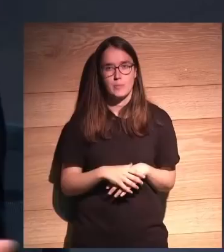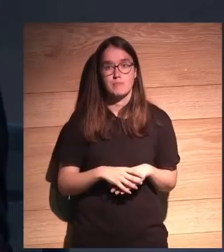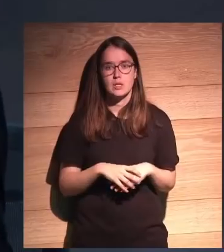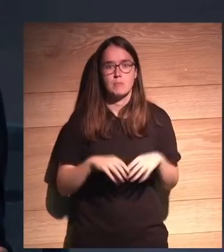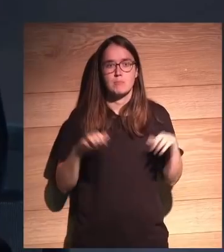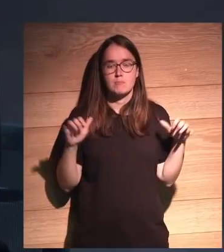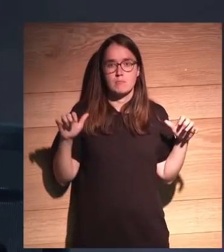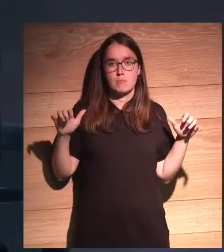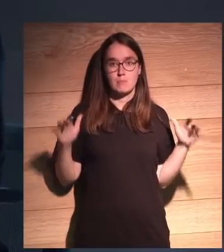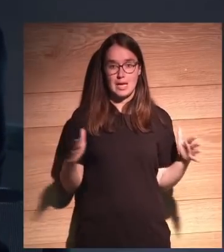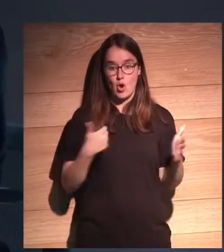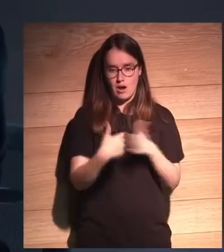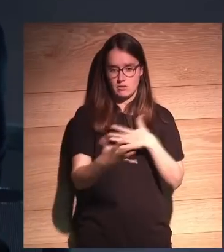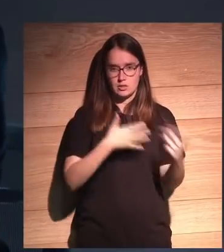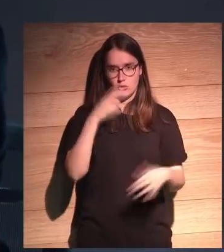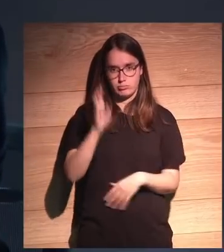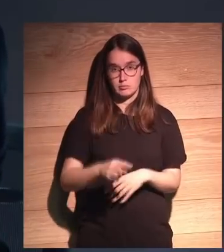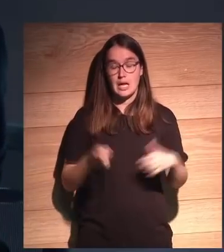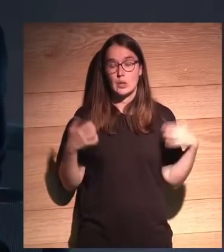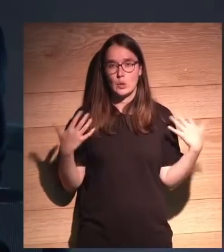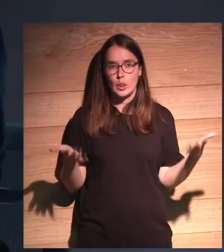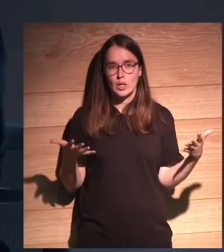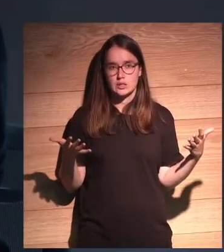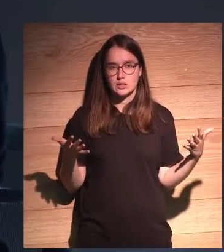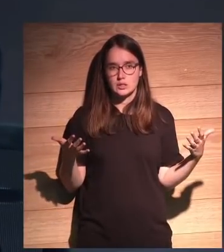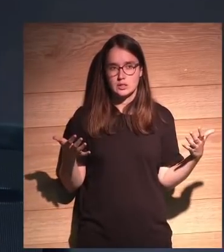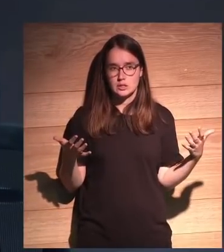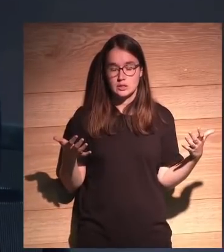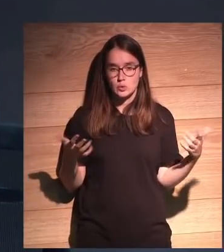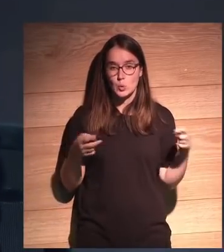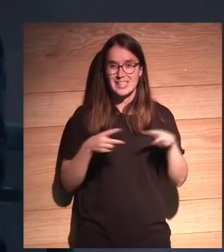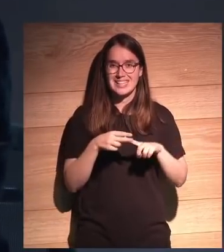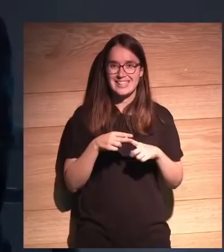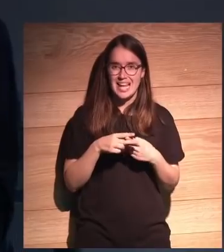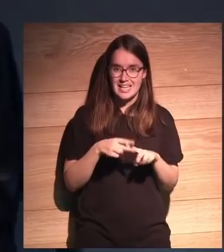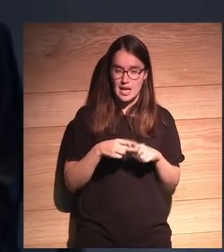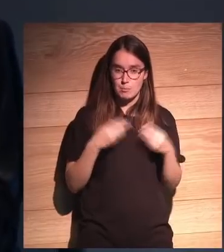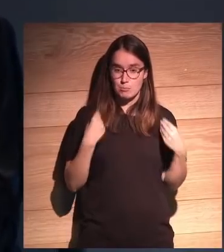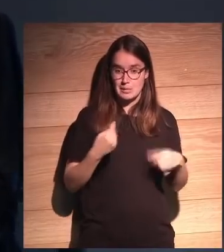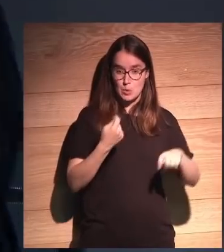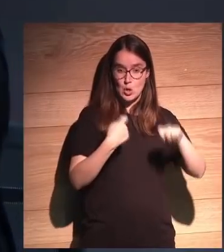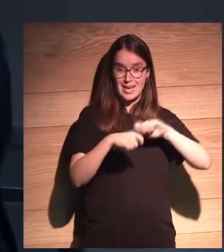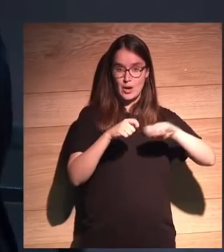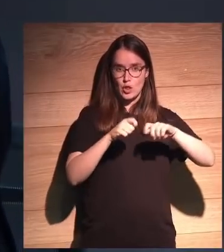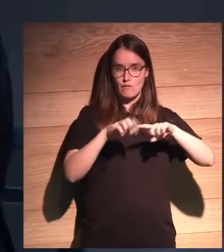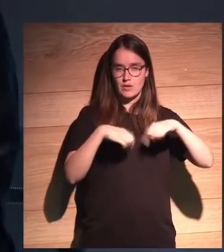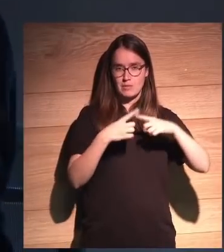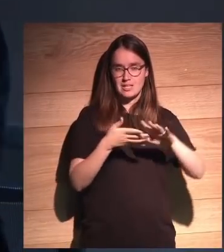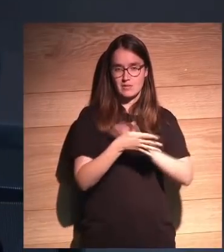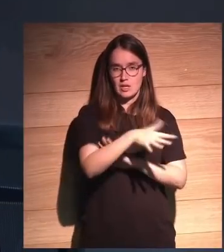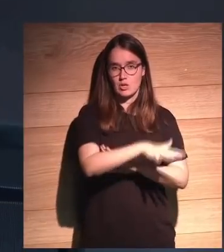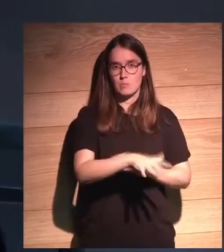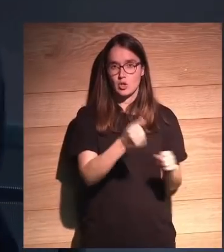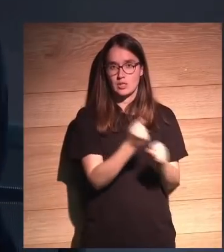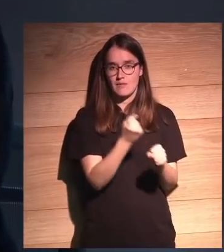Pero no dejaban de ser artesanos. Entonces, un taller como negocio familiar era un espacio en el